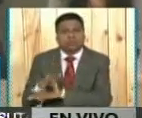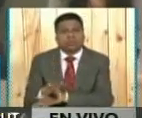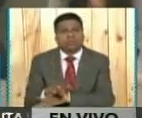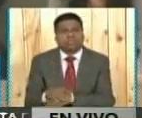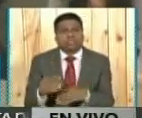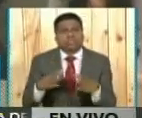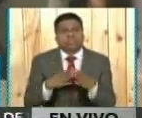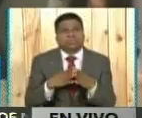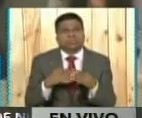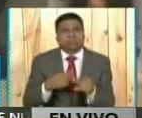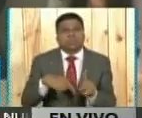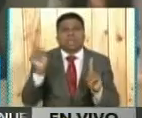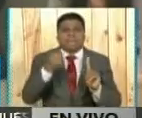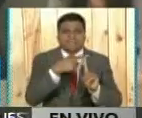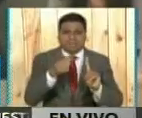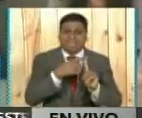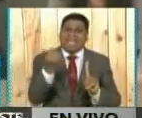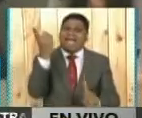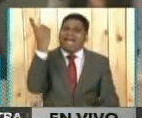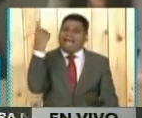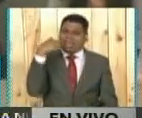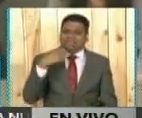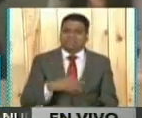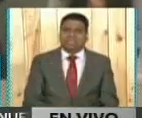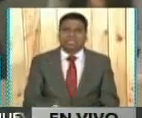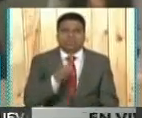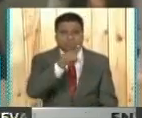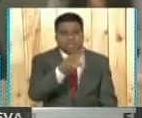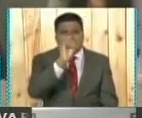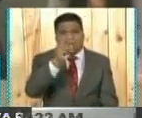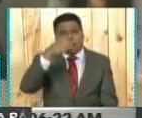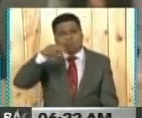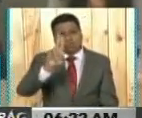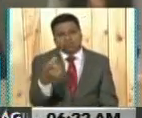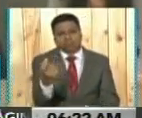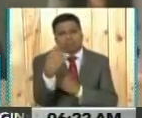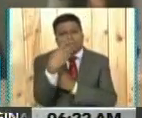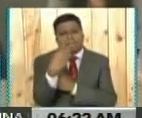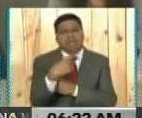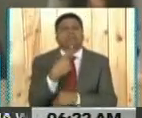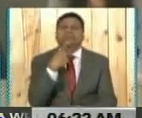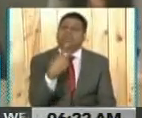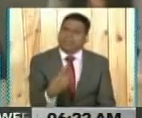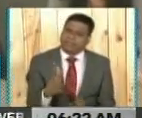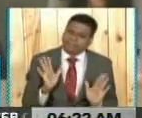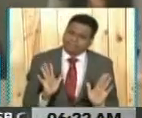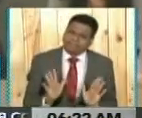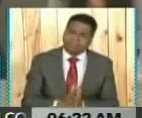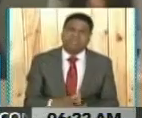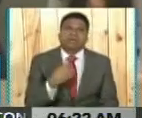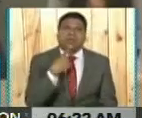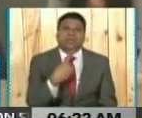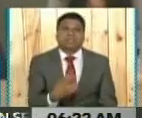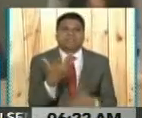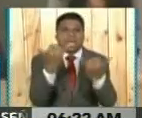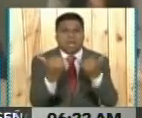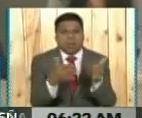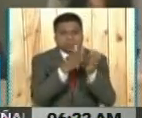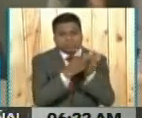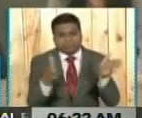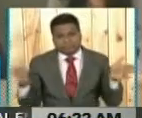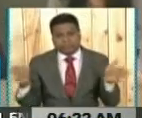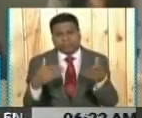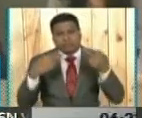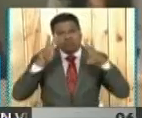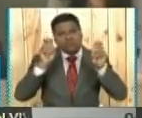Venezuela en el primer examen periódico universal. Quiero destacar la reciente inauguración de la